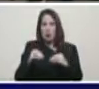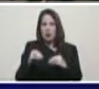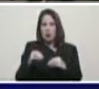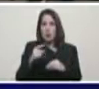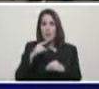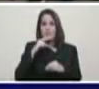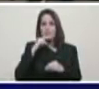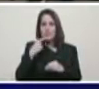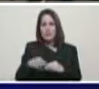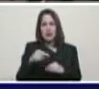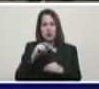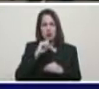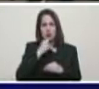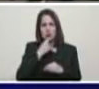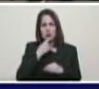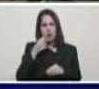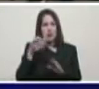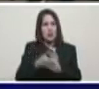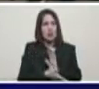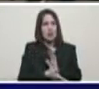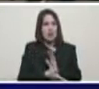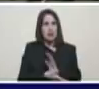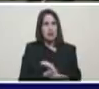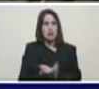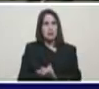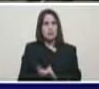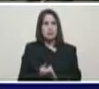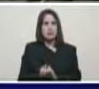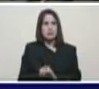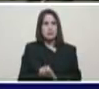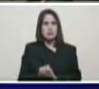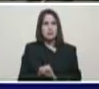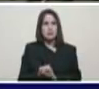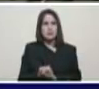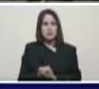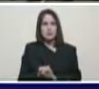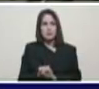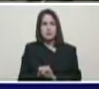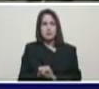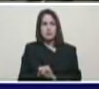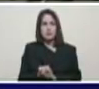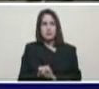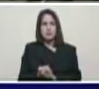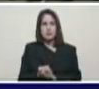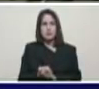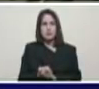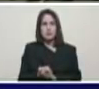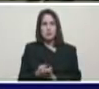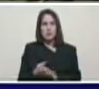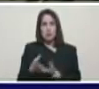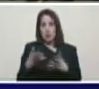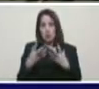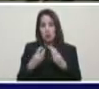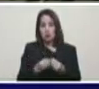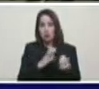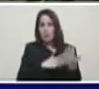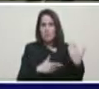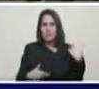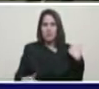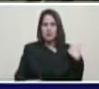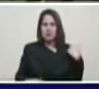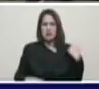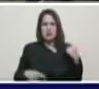belarus nuestra hermana república belarus y nuestro querido presidente Alexander